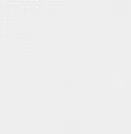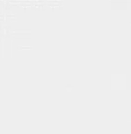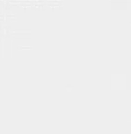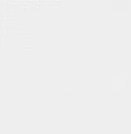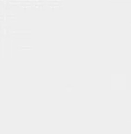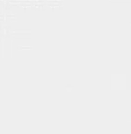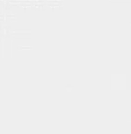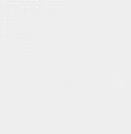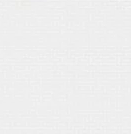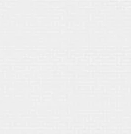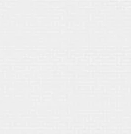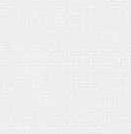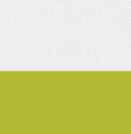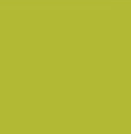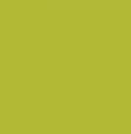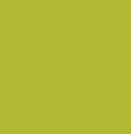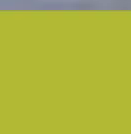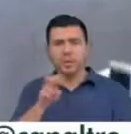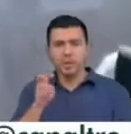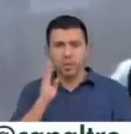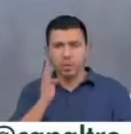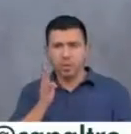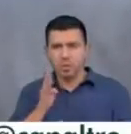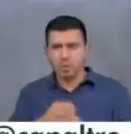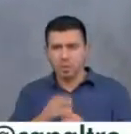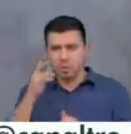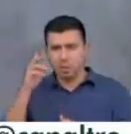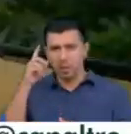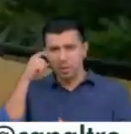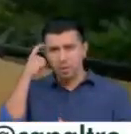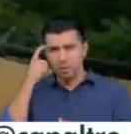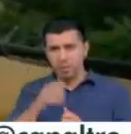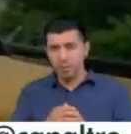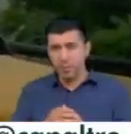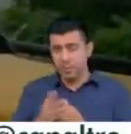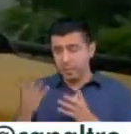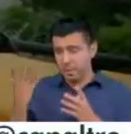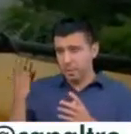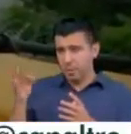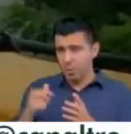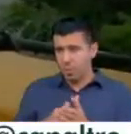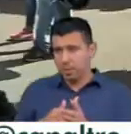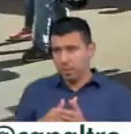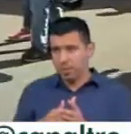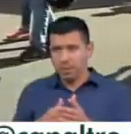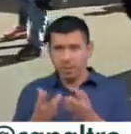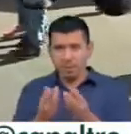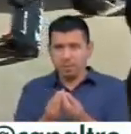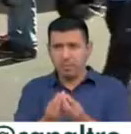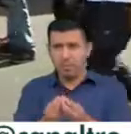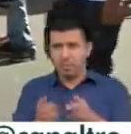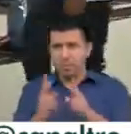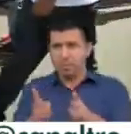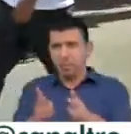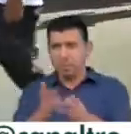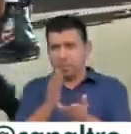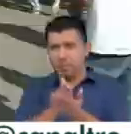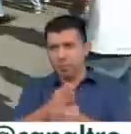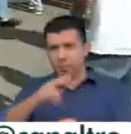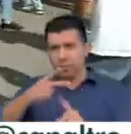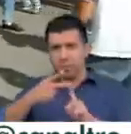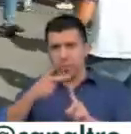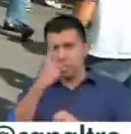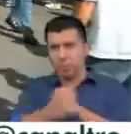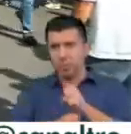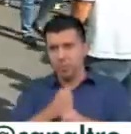pero poco se calcularon más de 50.000 personas que resaltaron su gestión en el segundo gobierno de william villamizar